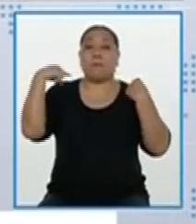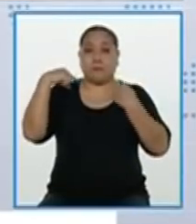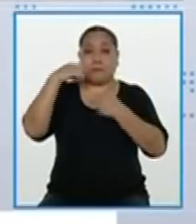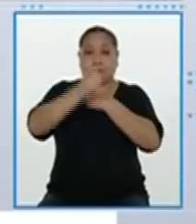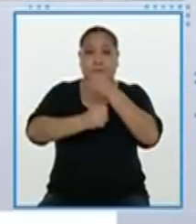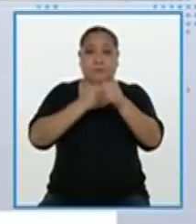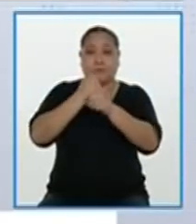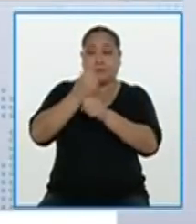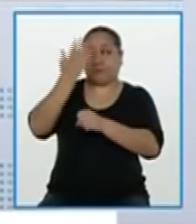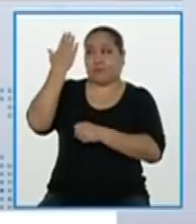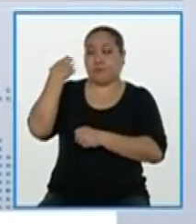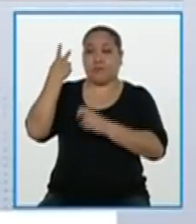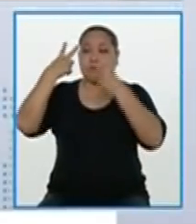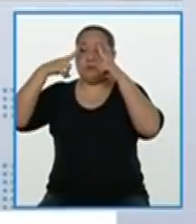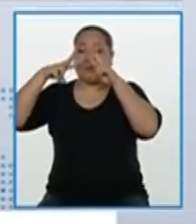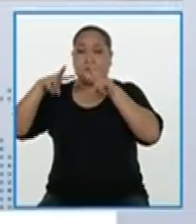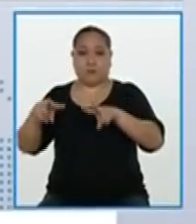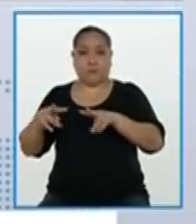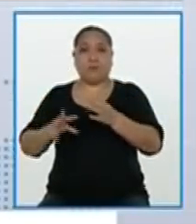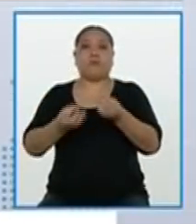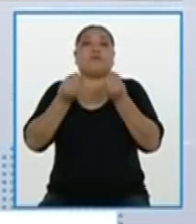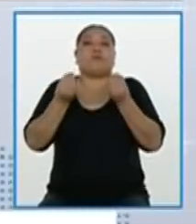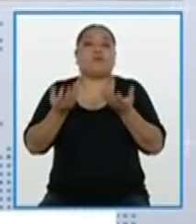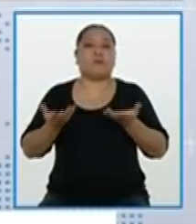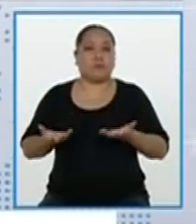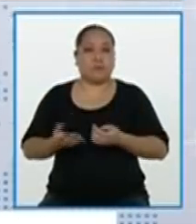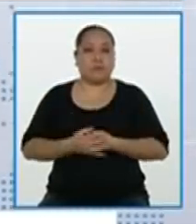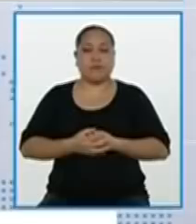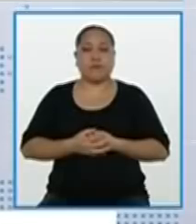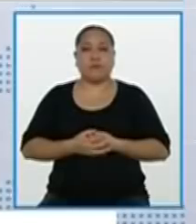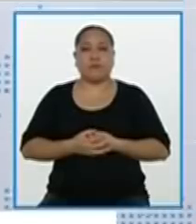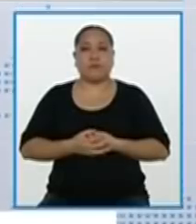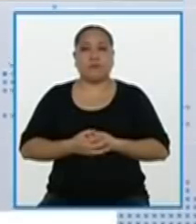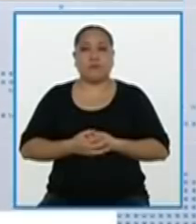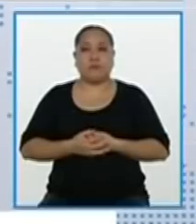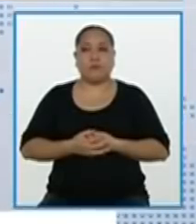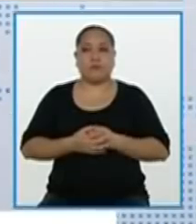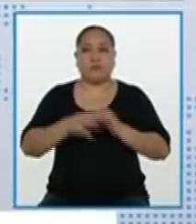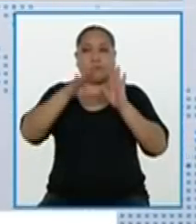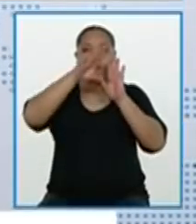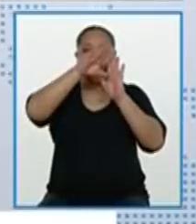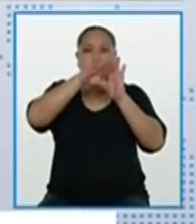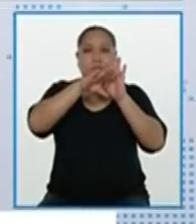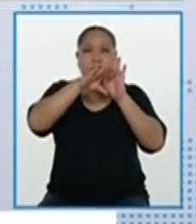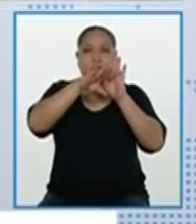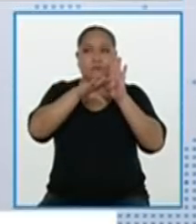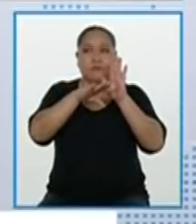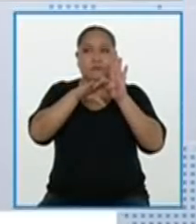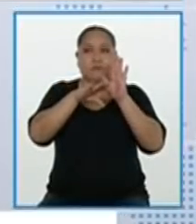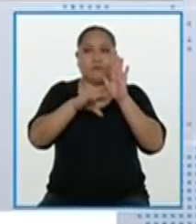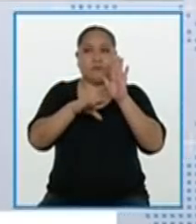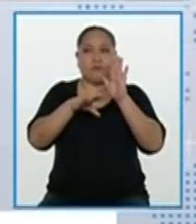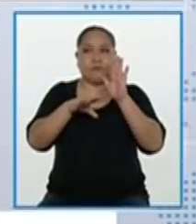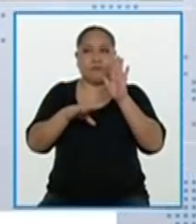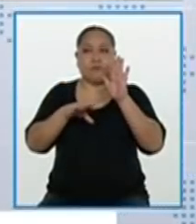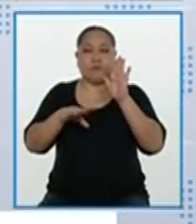quirúrgico sobre las labores de confinamiento. Yo acá de repente hubiera